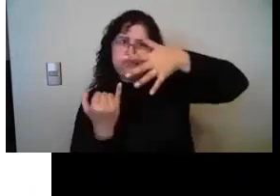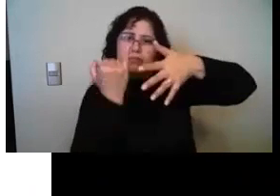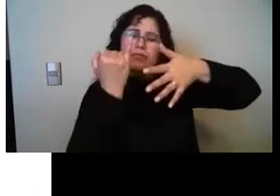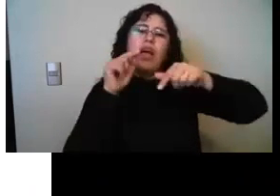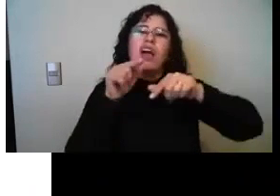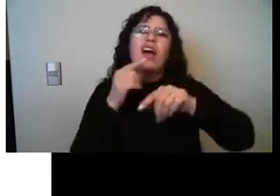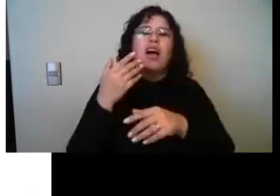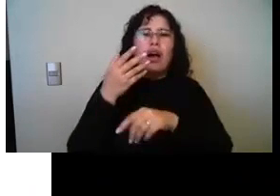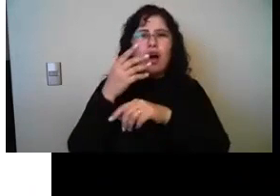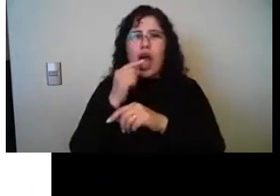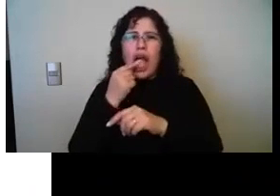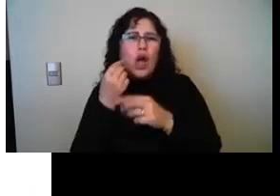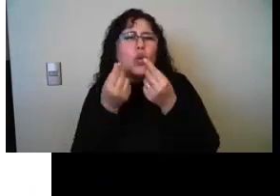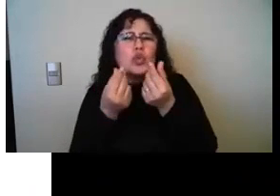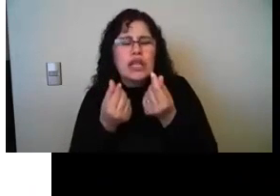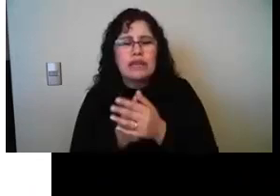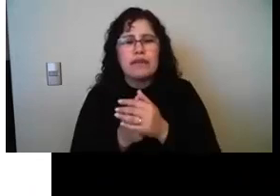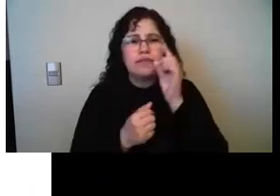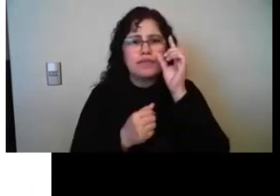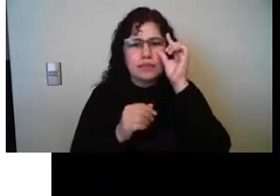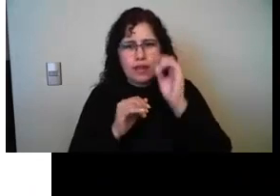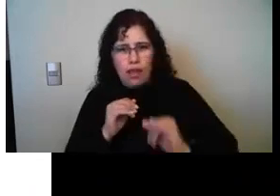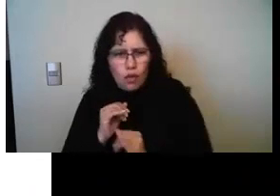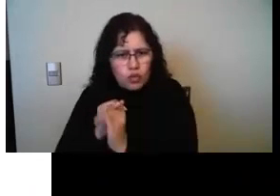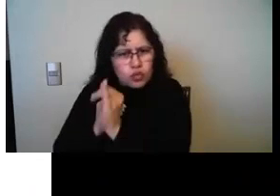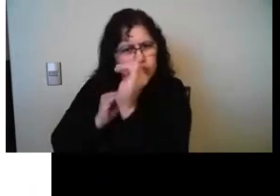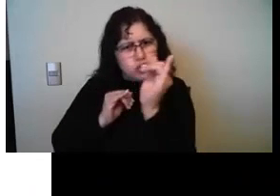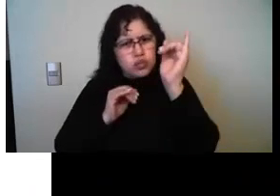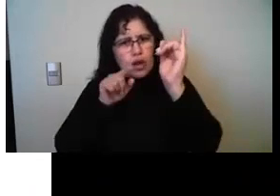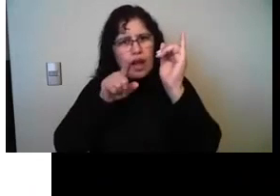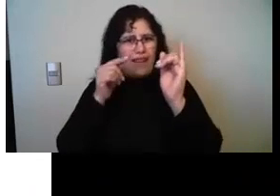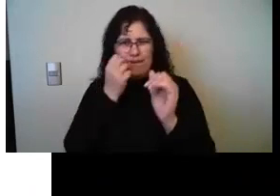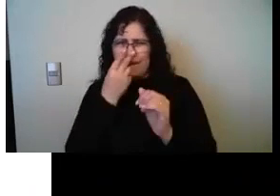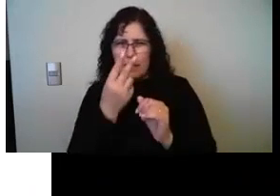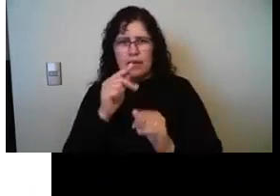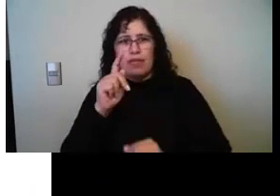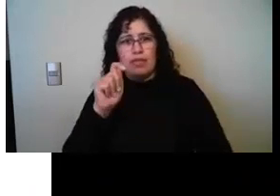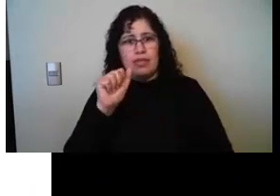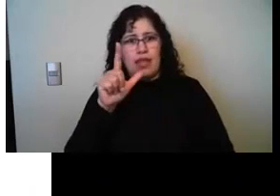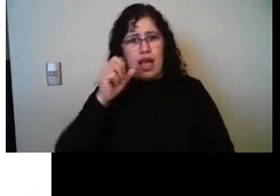hacia esto que está representando el tálamo,